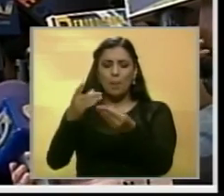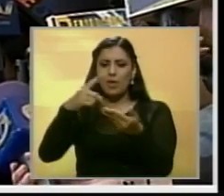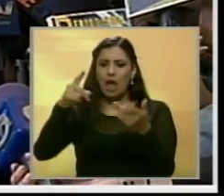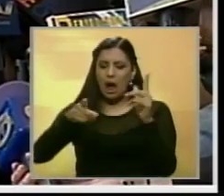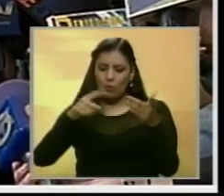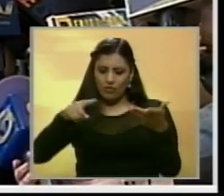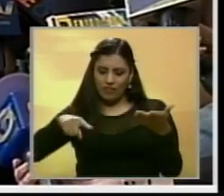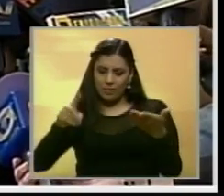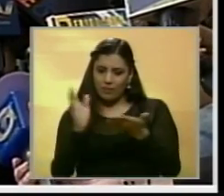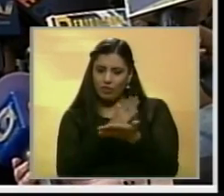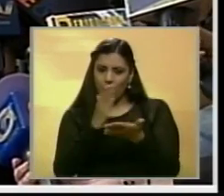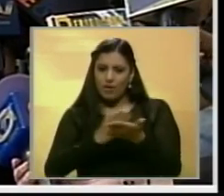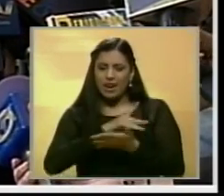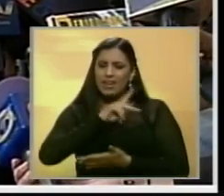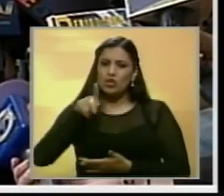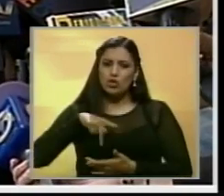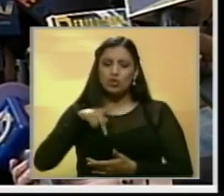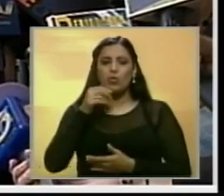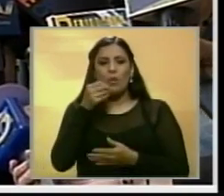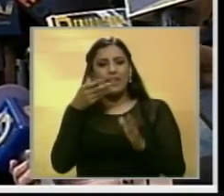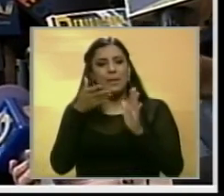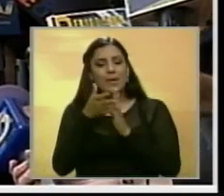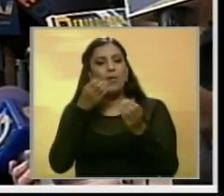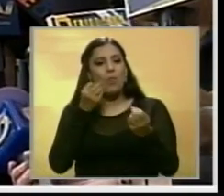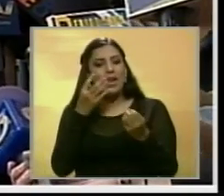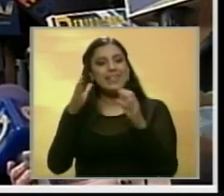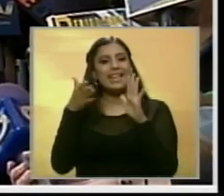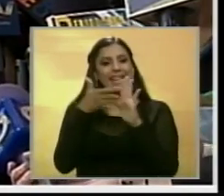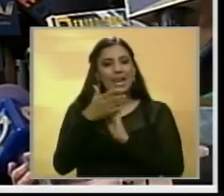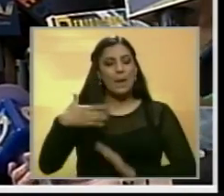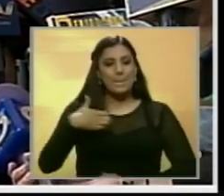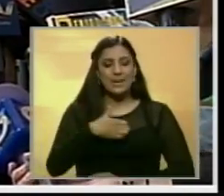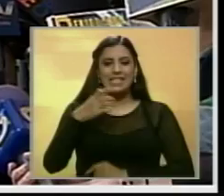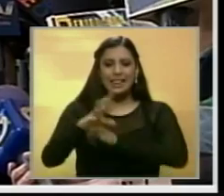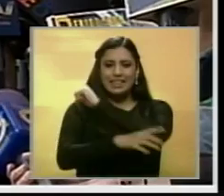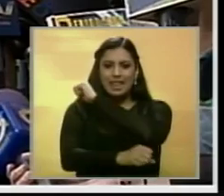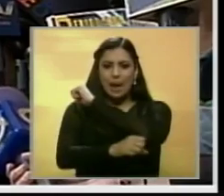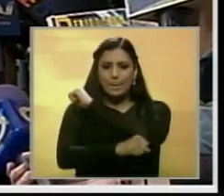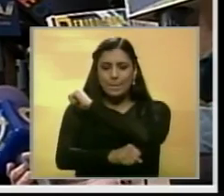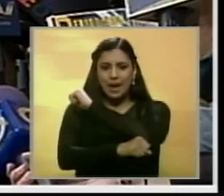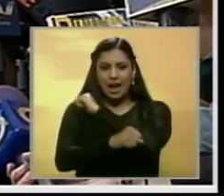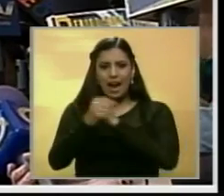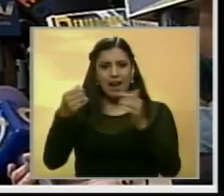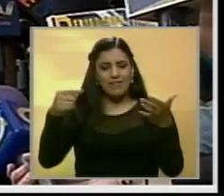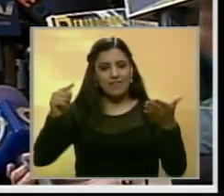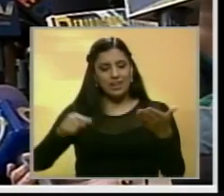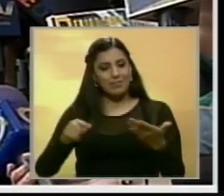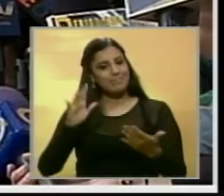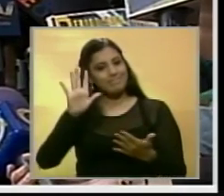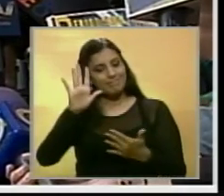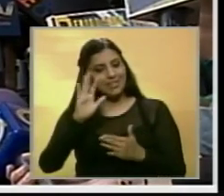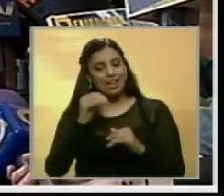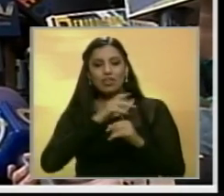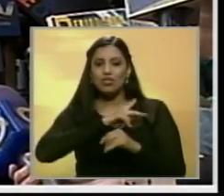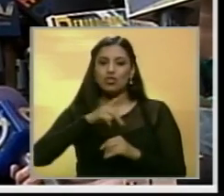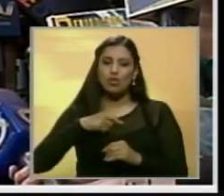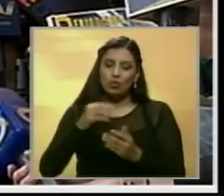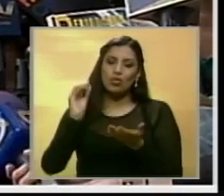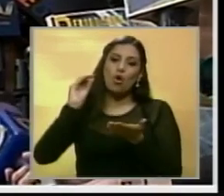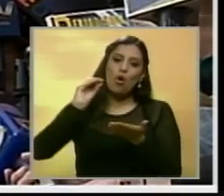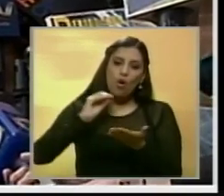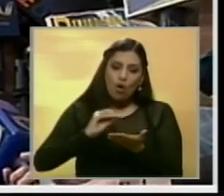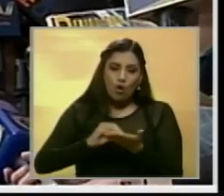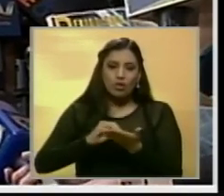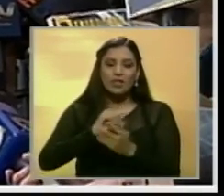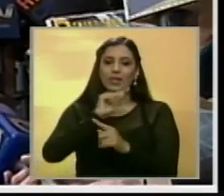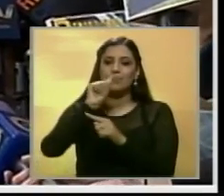firmas y se están tomando de este punto para decir que la Mesa hizo fraude con estas rúbricas. ¿Qué se puede decir? Yo vuelvo a